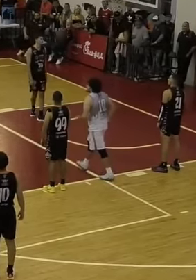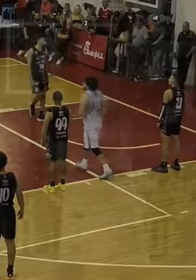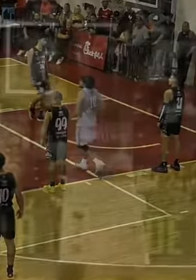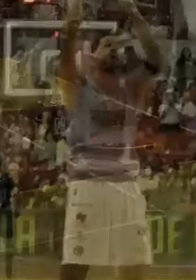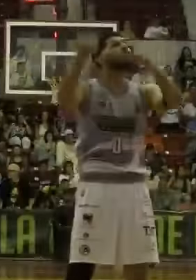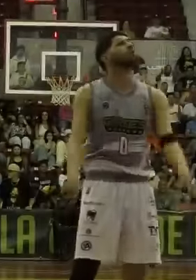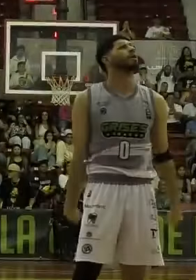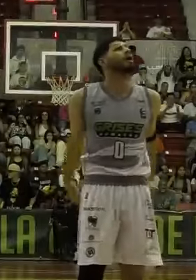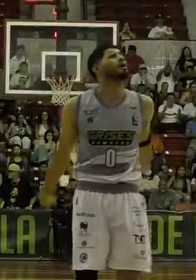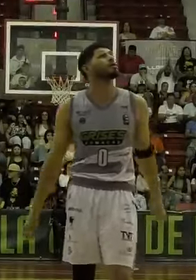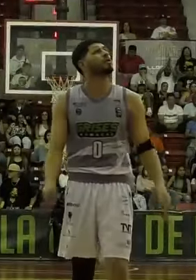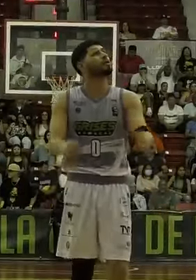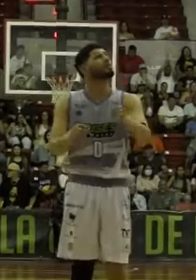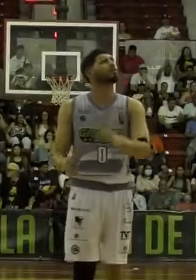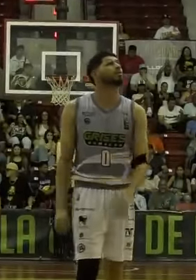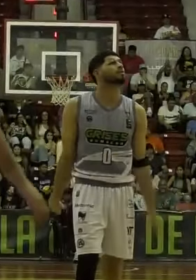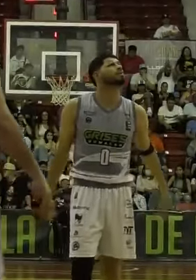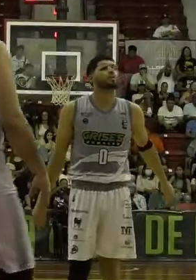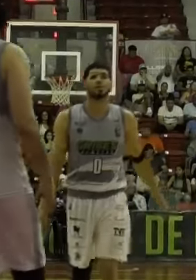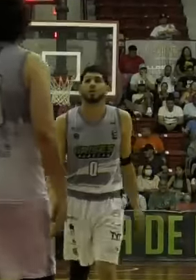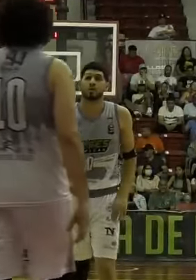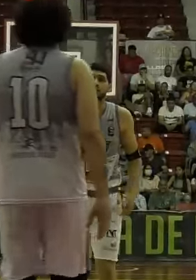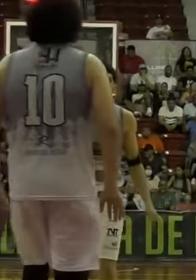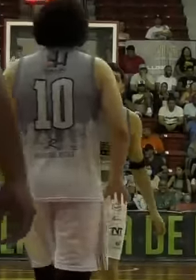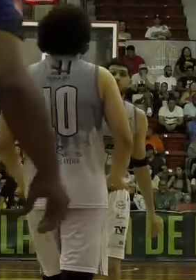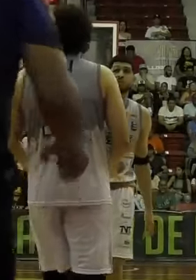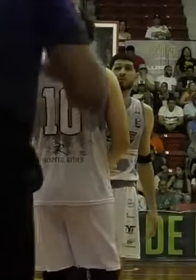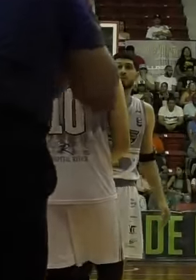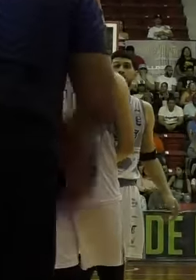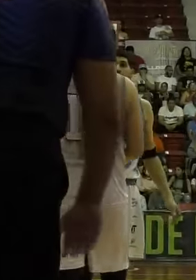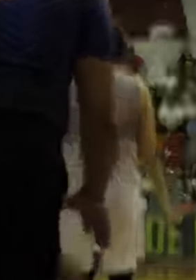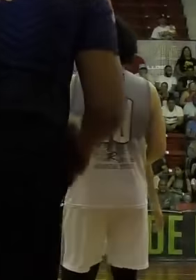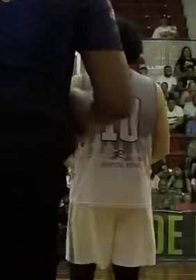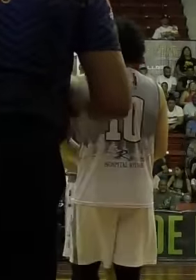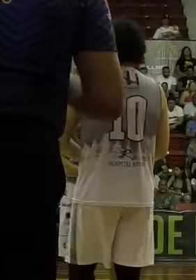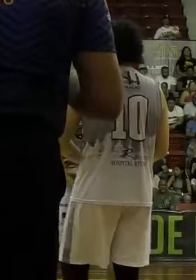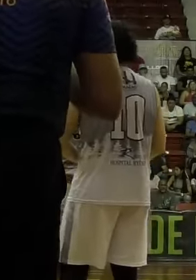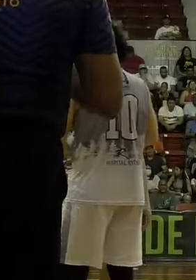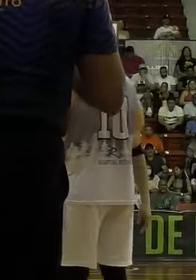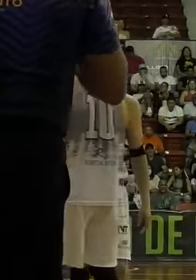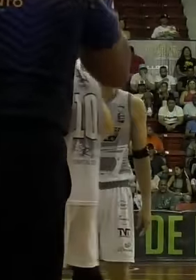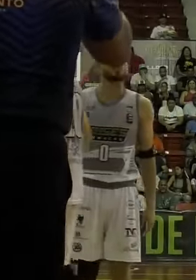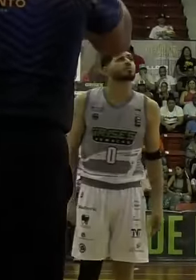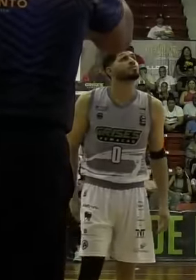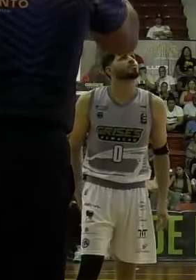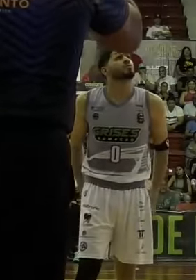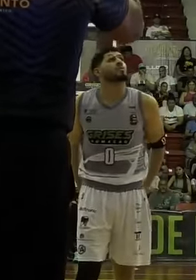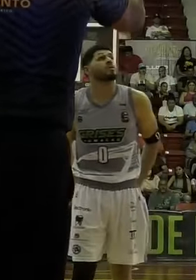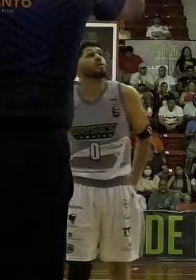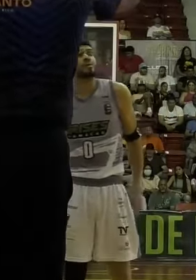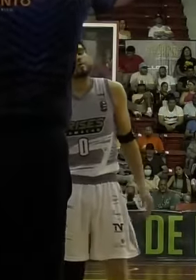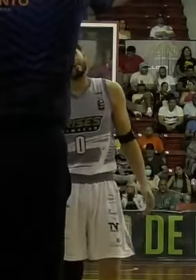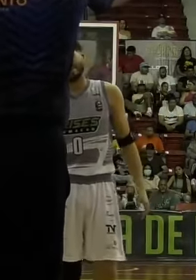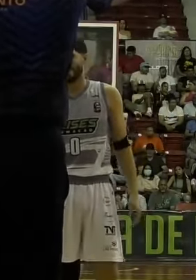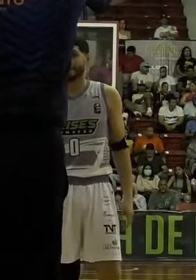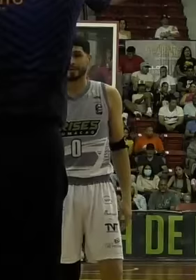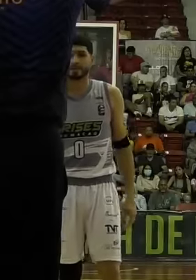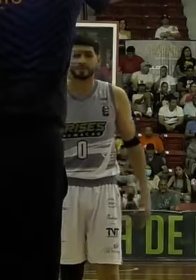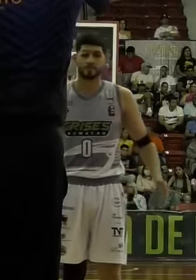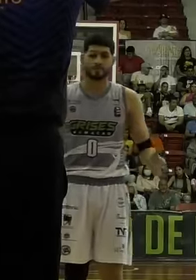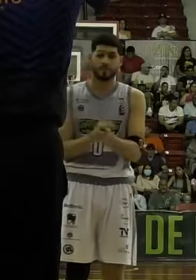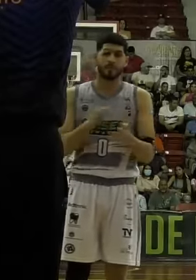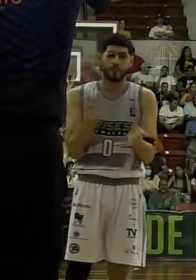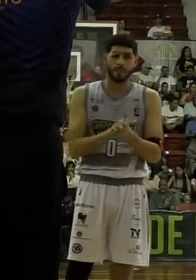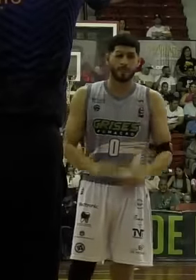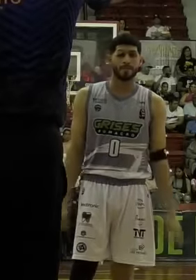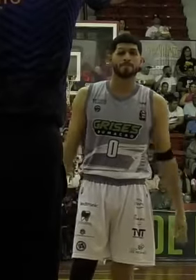Suelta, falló. Y le está dando vida con esa tirada libre fallida. Samuel Delgado le está dando un poco de aliento